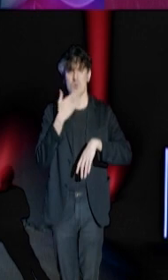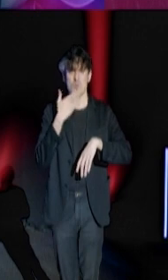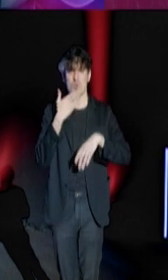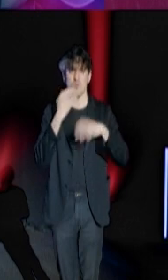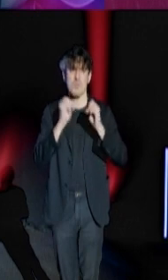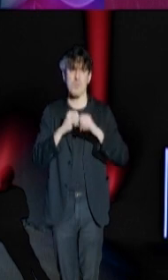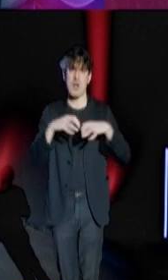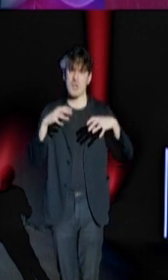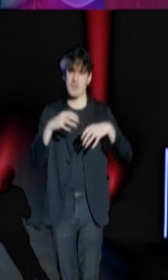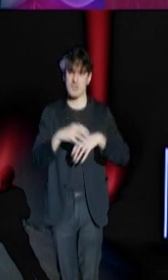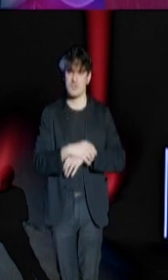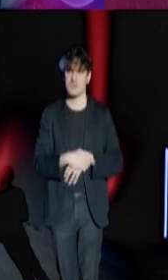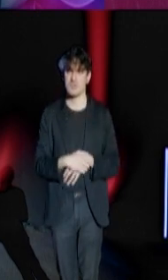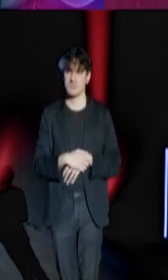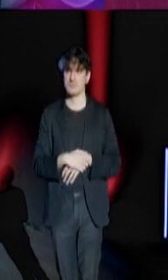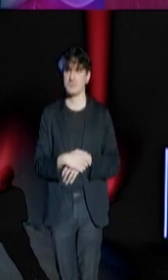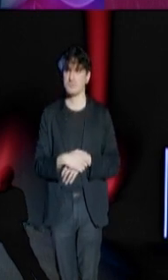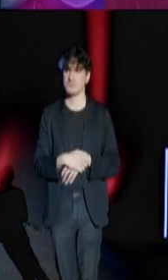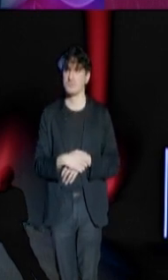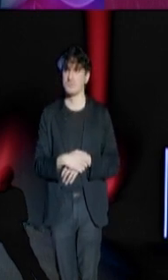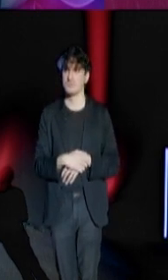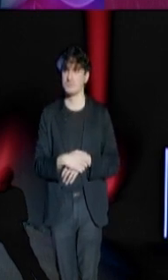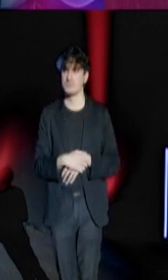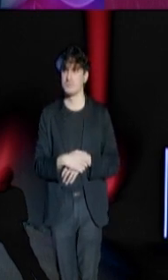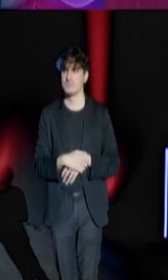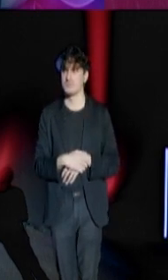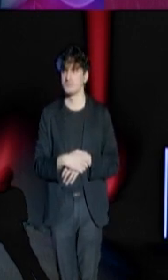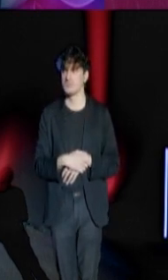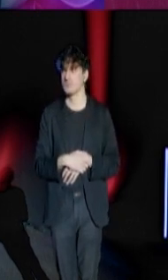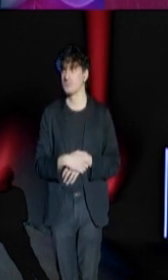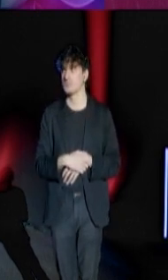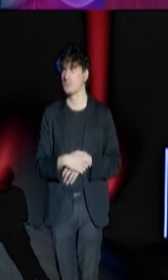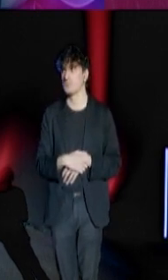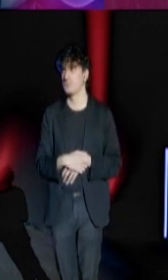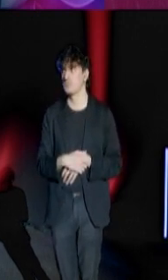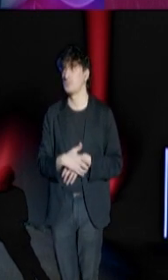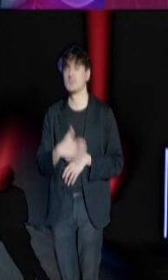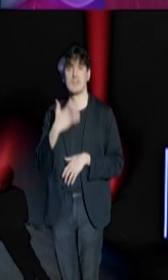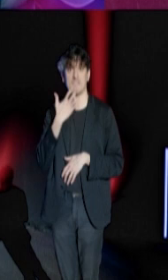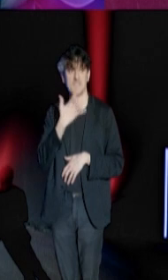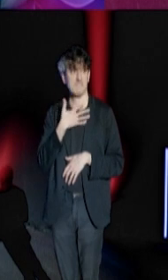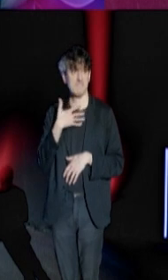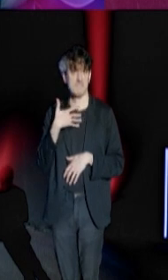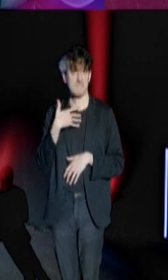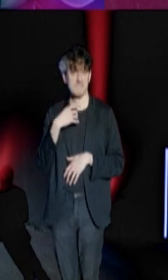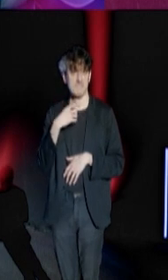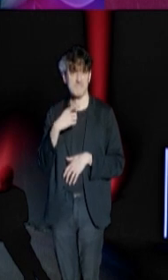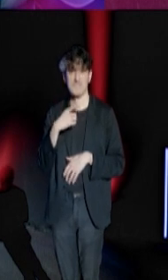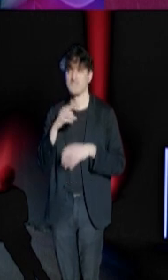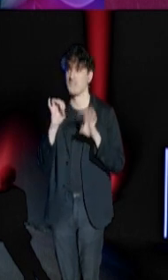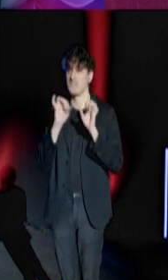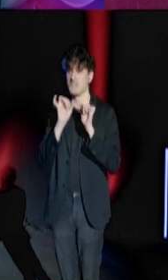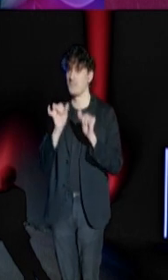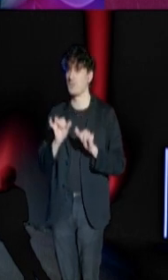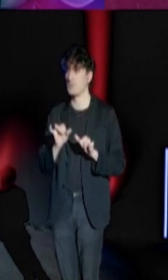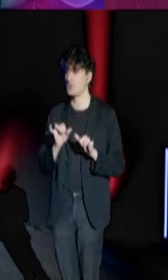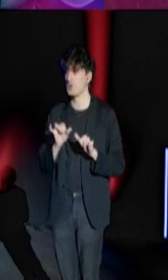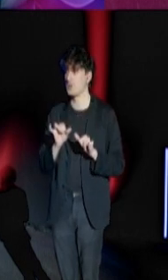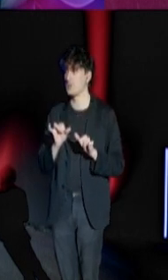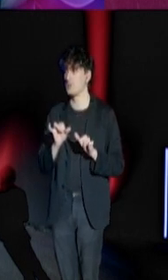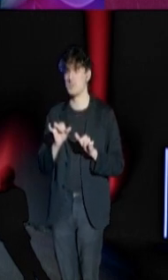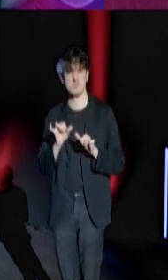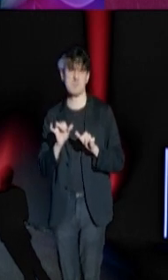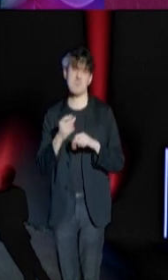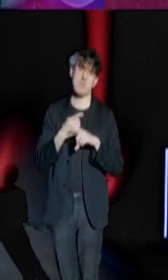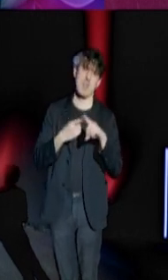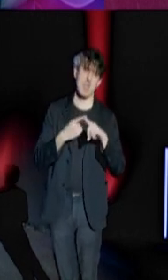mágico si queréis de la mañana no lo he estimado de manera si queréis eh conservadora en alrededor de media hora de ahorro de